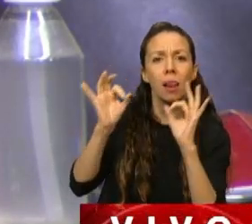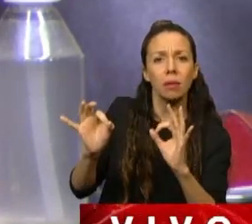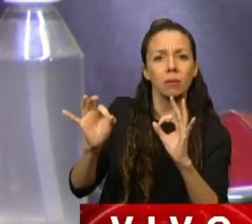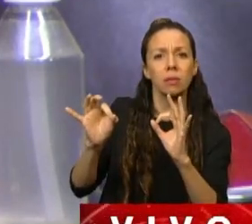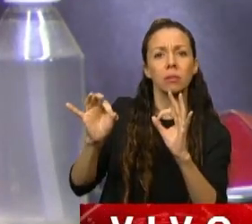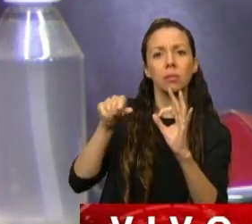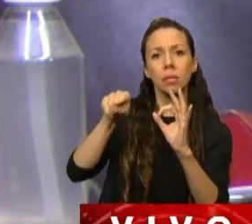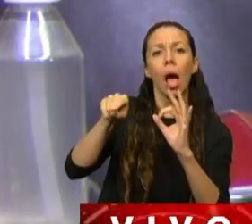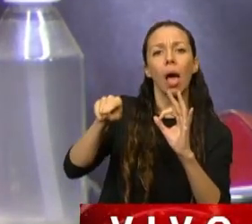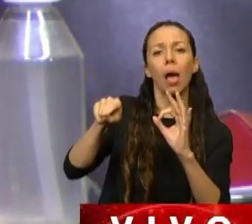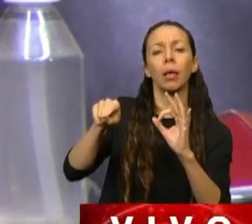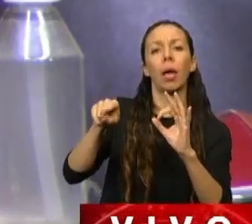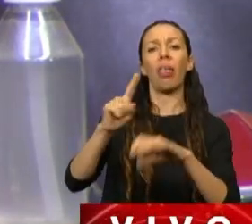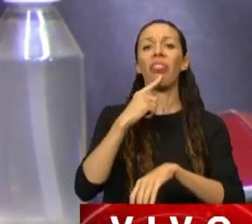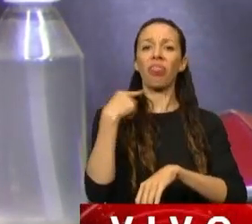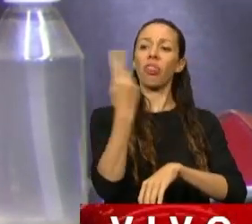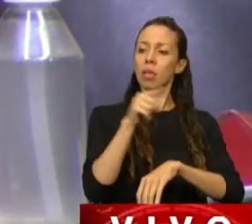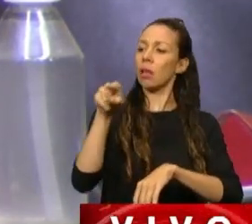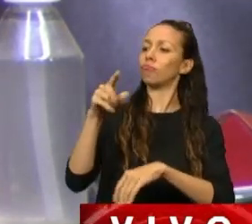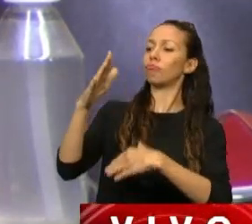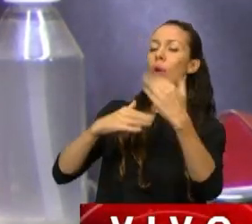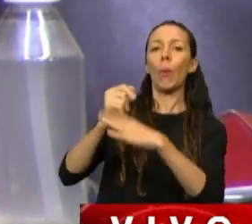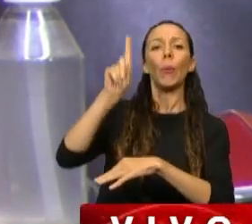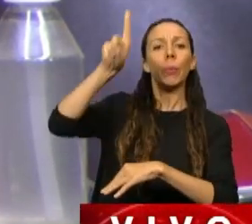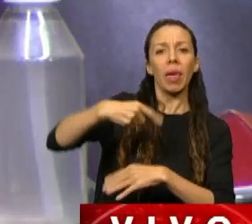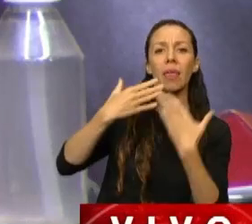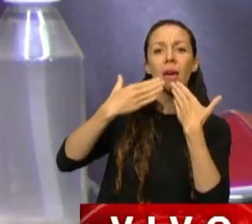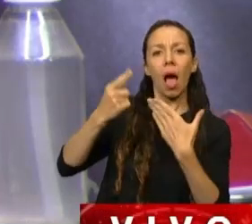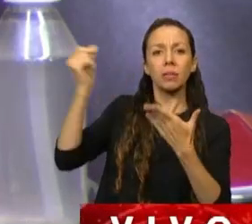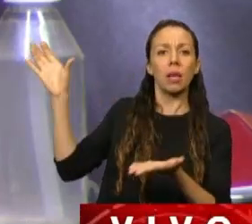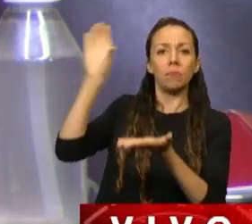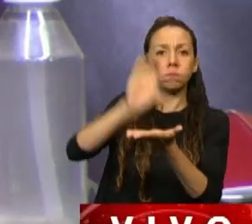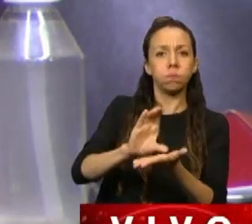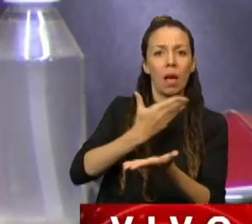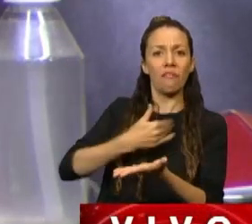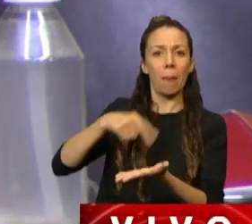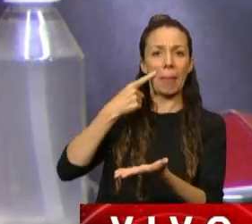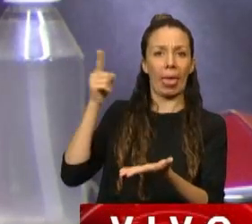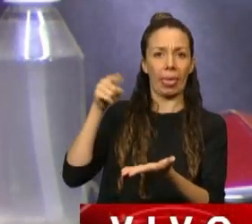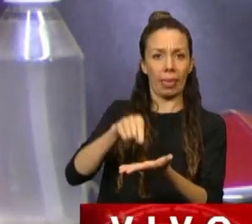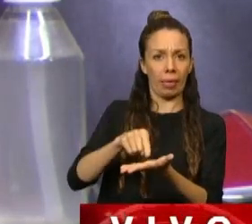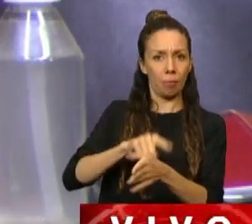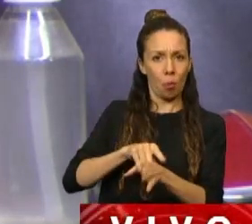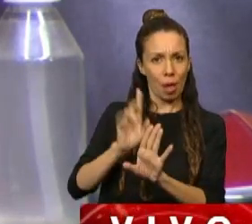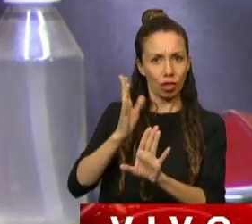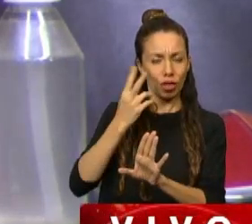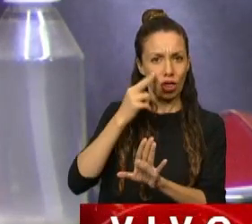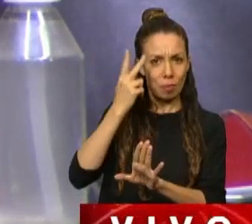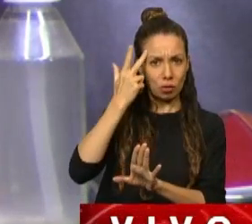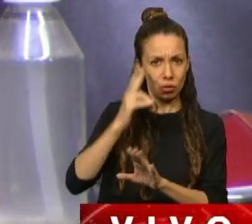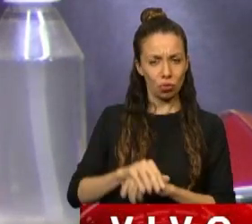que pueda decirse que se financió con la deuda adquirida en aquel entonces